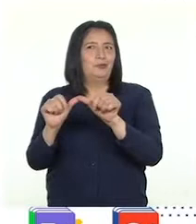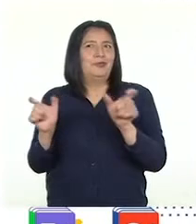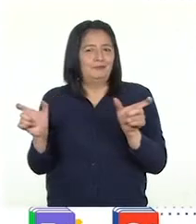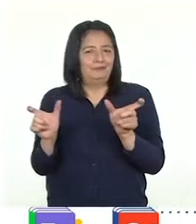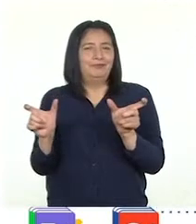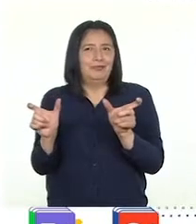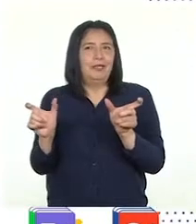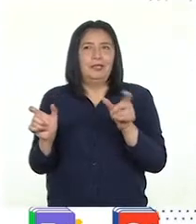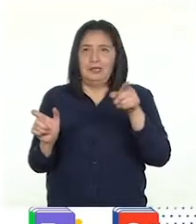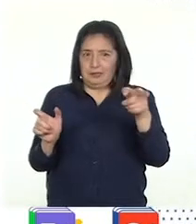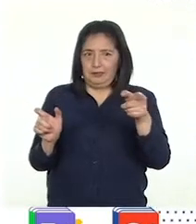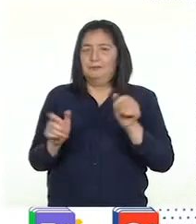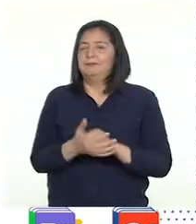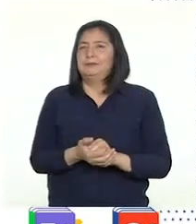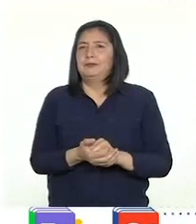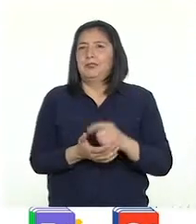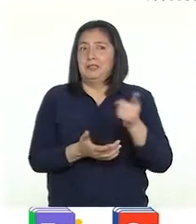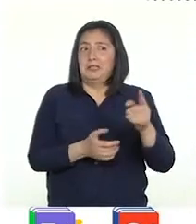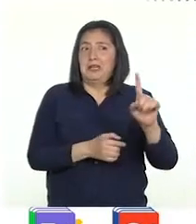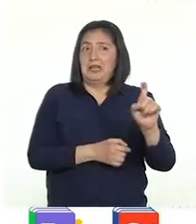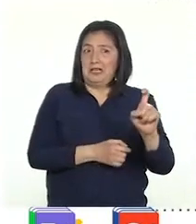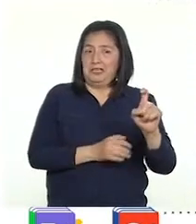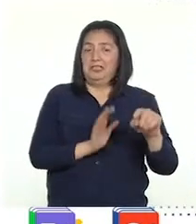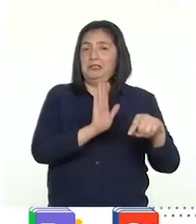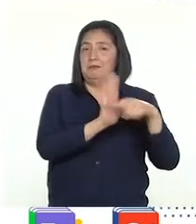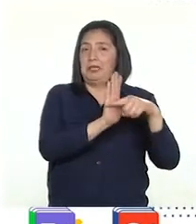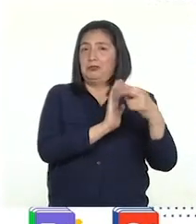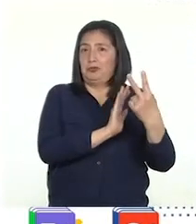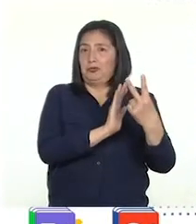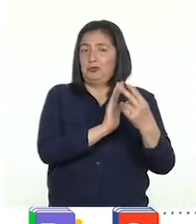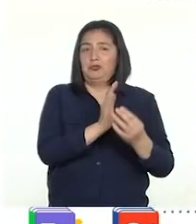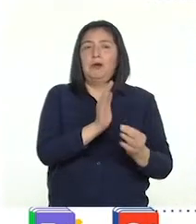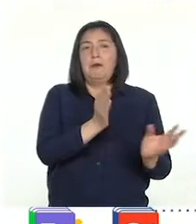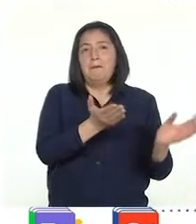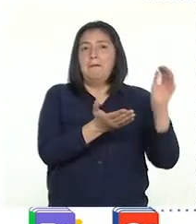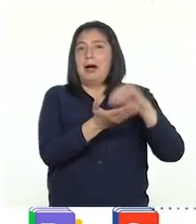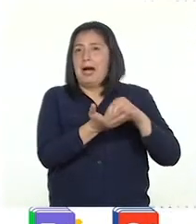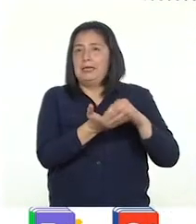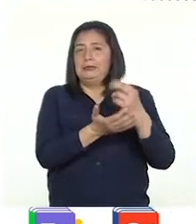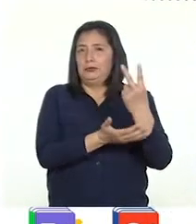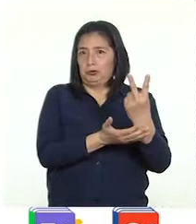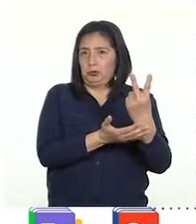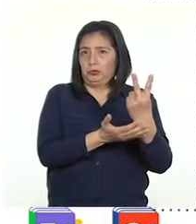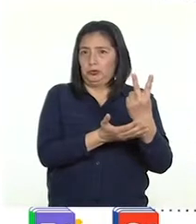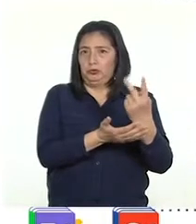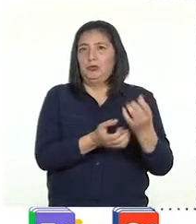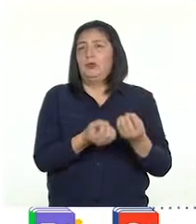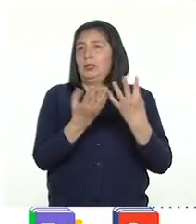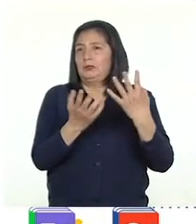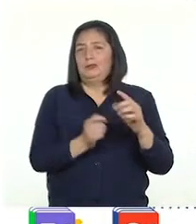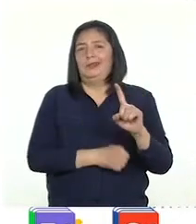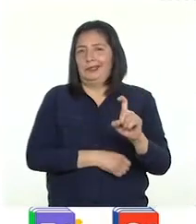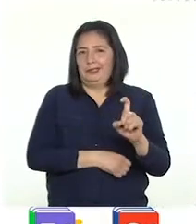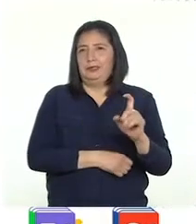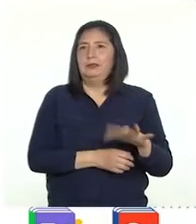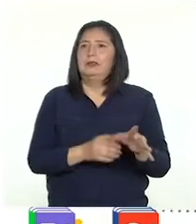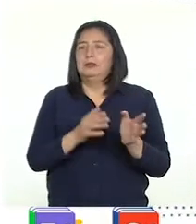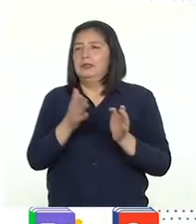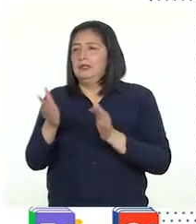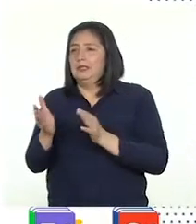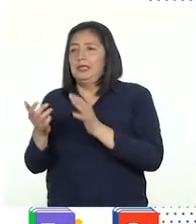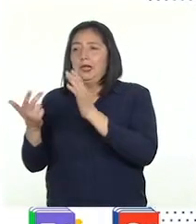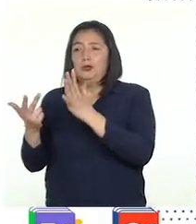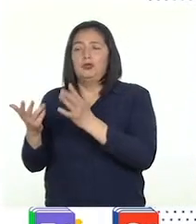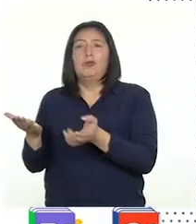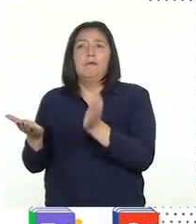mantenga. Así, si a x menos 2 le sumo 2, resulta x. Y si a 8